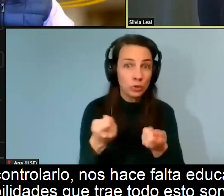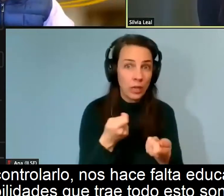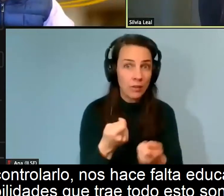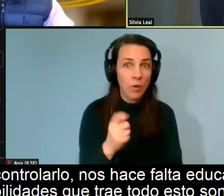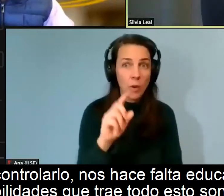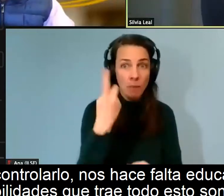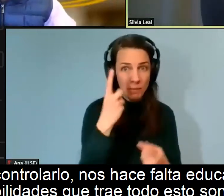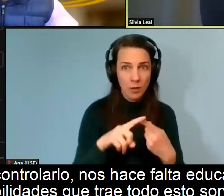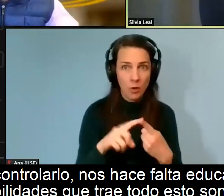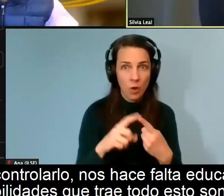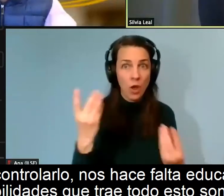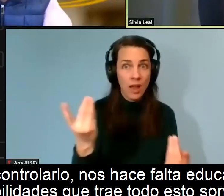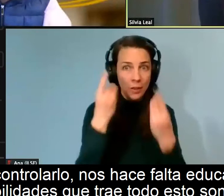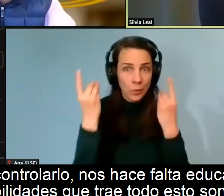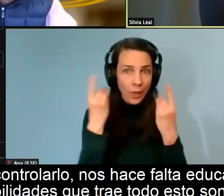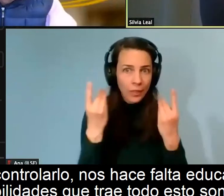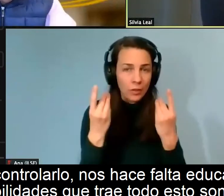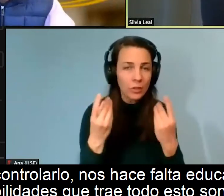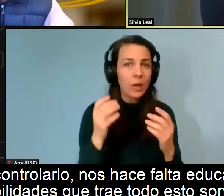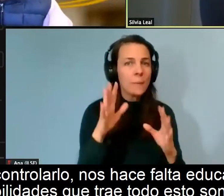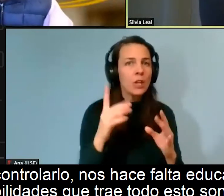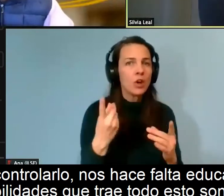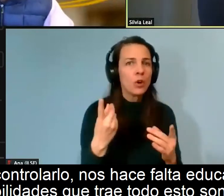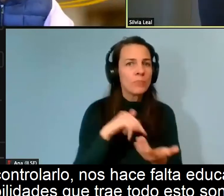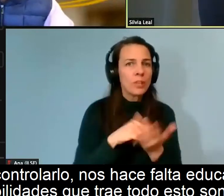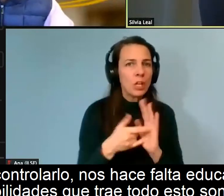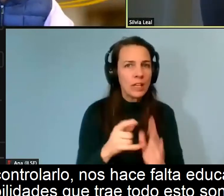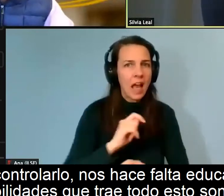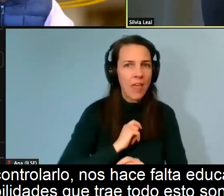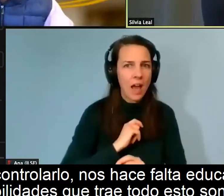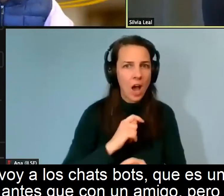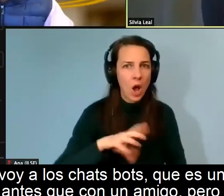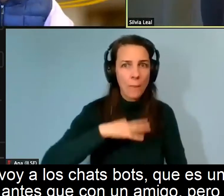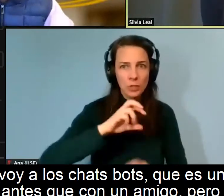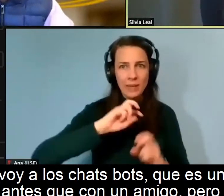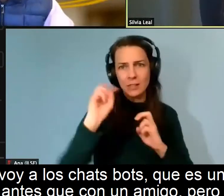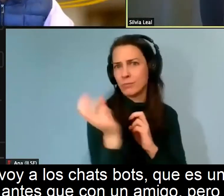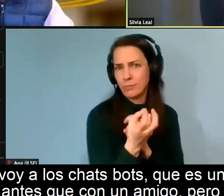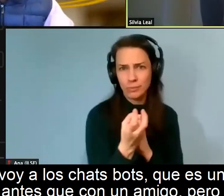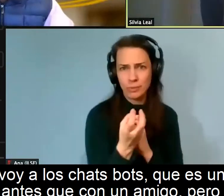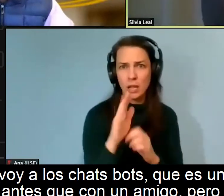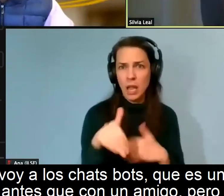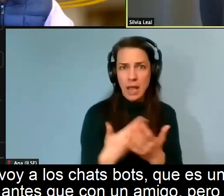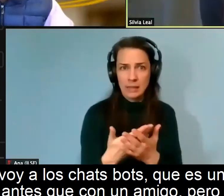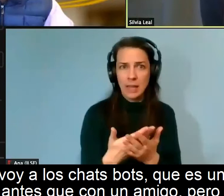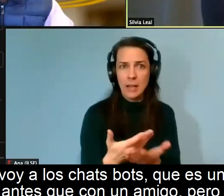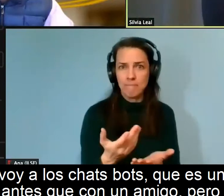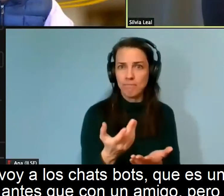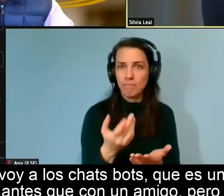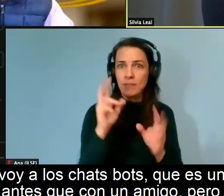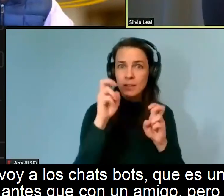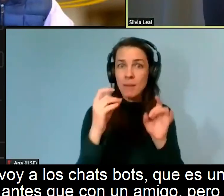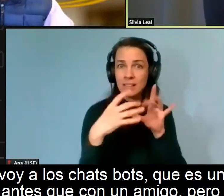educación, pero las posibilidades que trae todo esto son brutales y de hecho me voy a los chatbots, ¿no? Que efectivamente son un